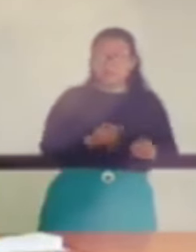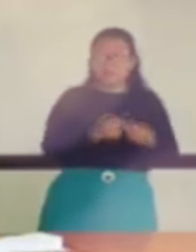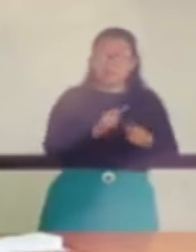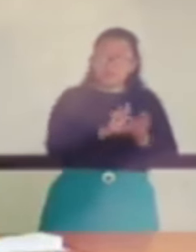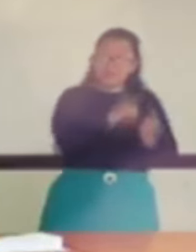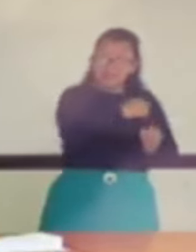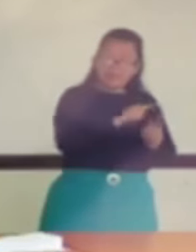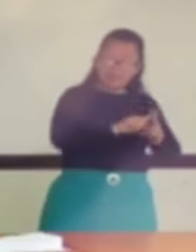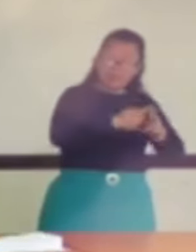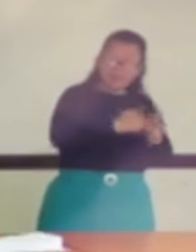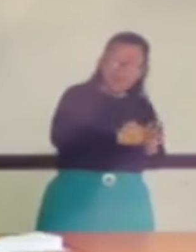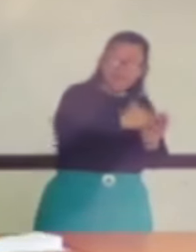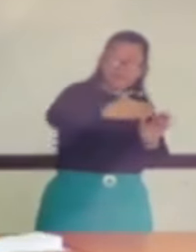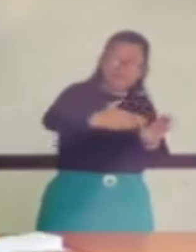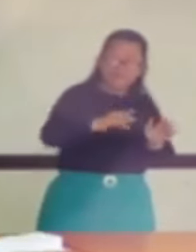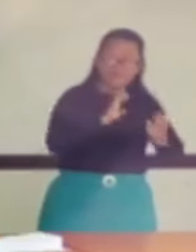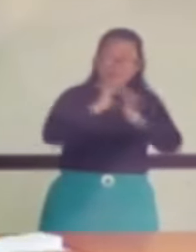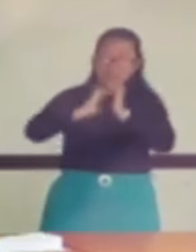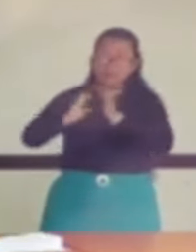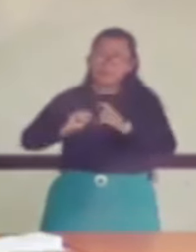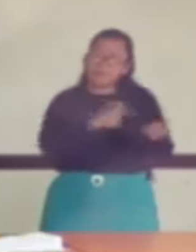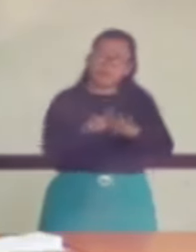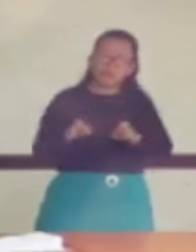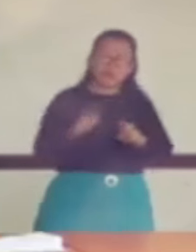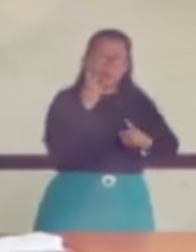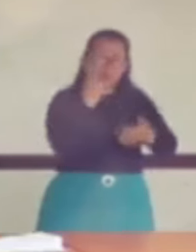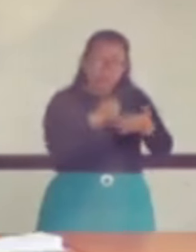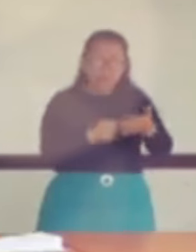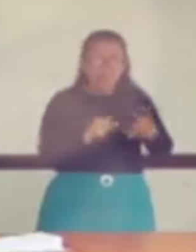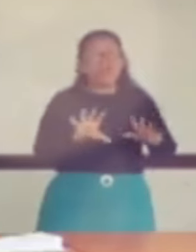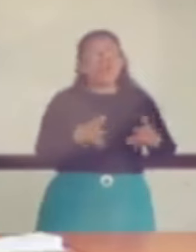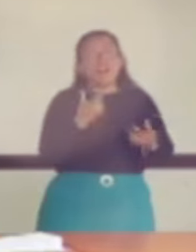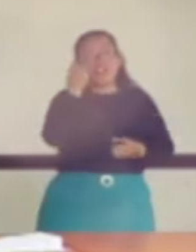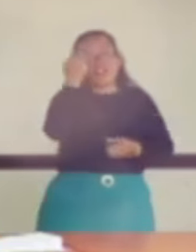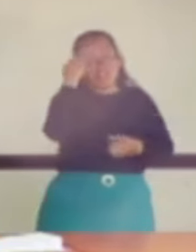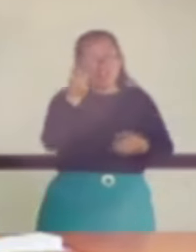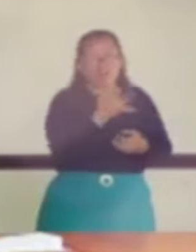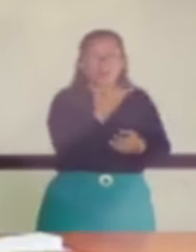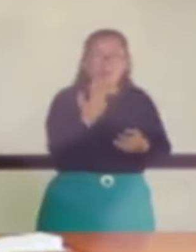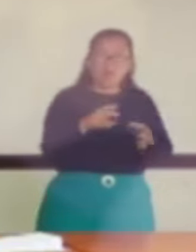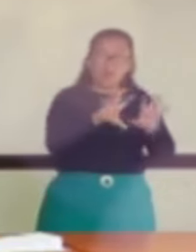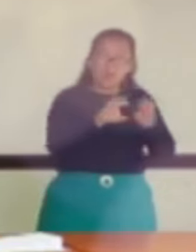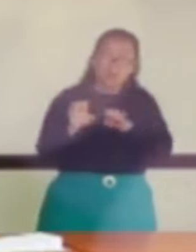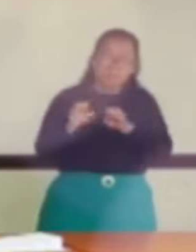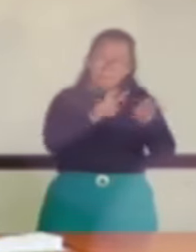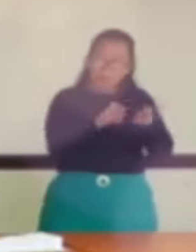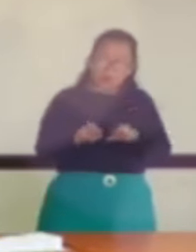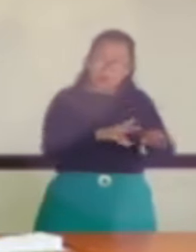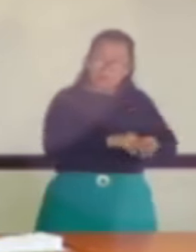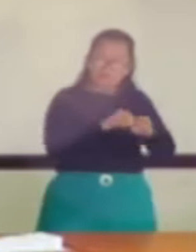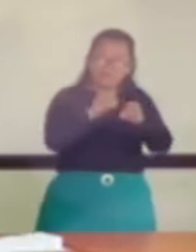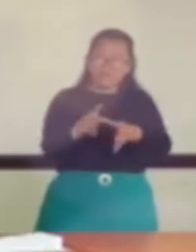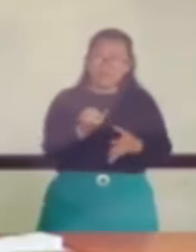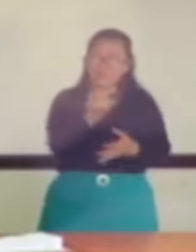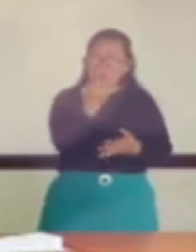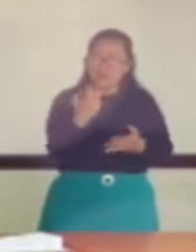de las entrevistas con el personal, se logra establecer el modus operandi y los montos y la forma en que se llevaba adelante